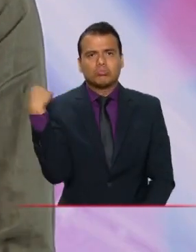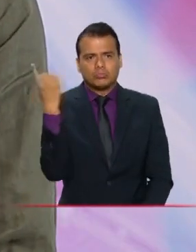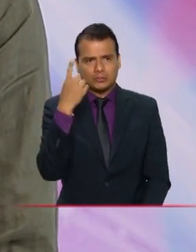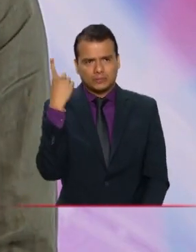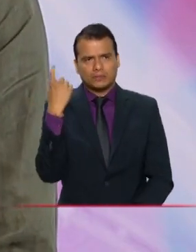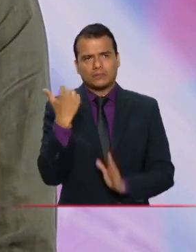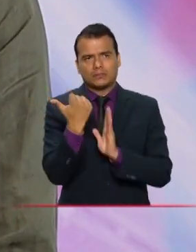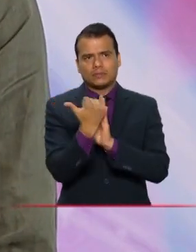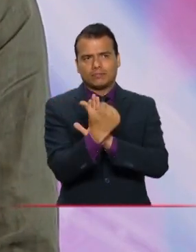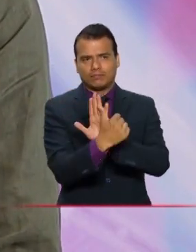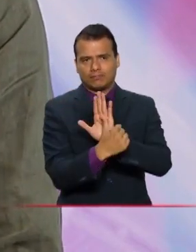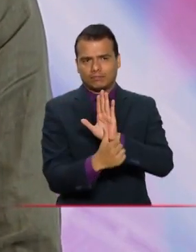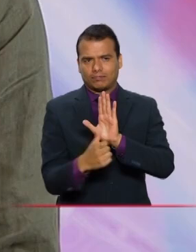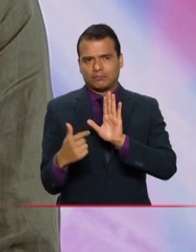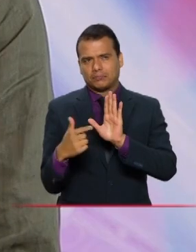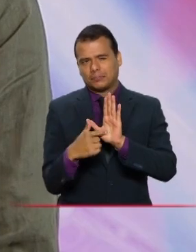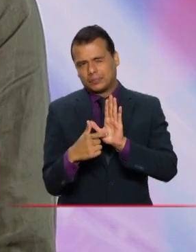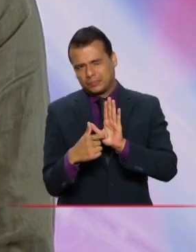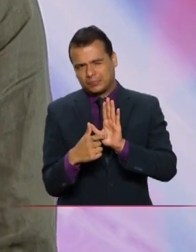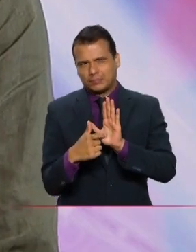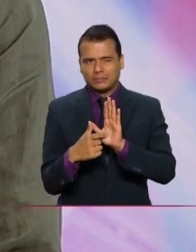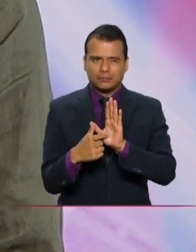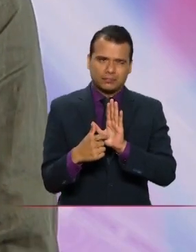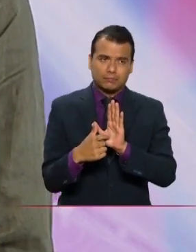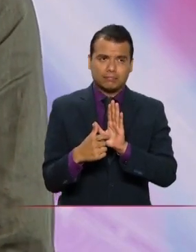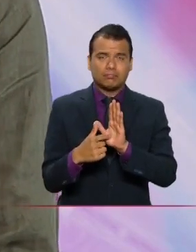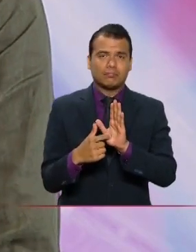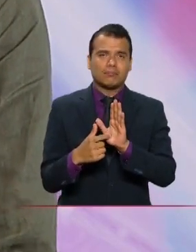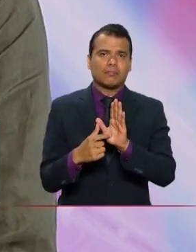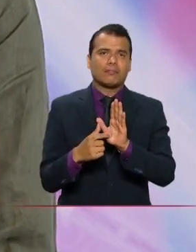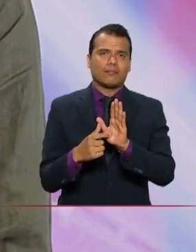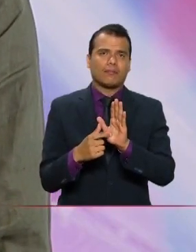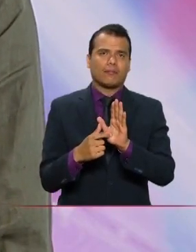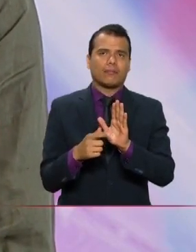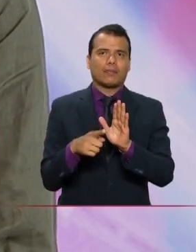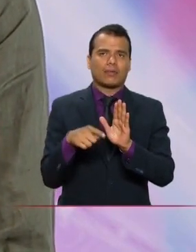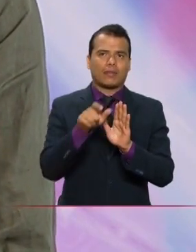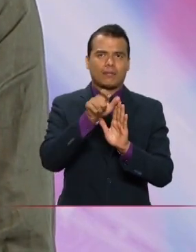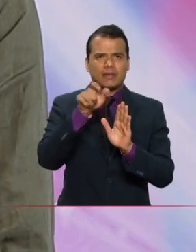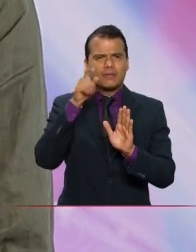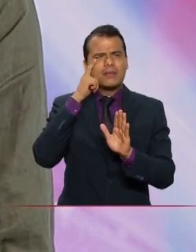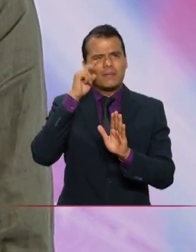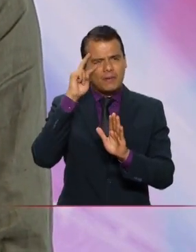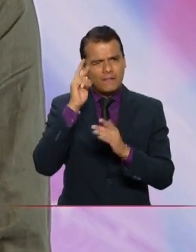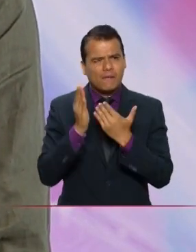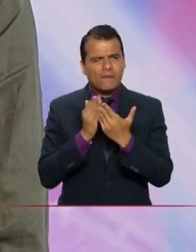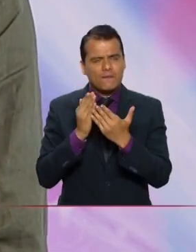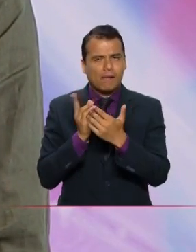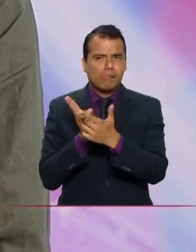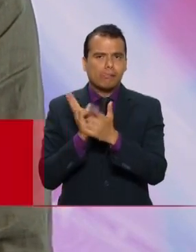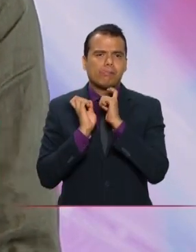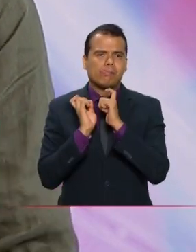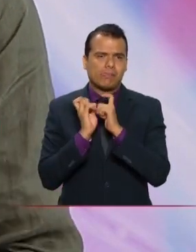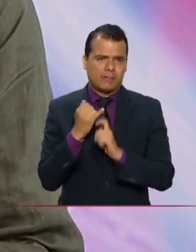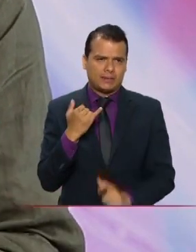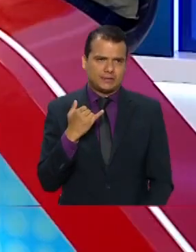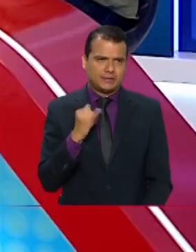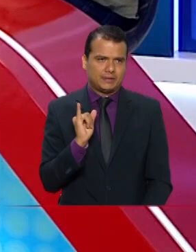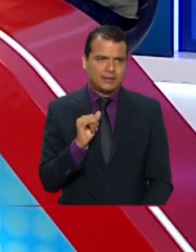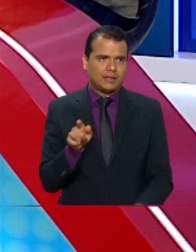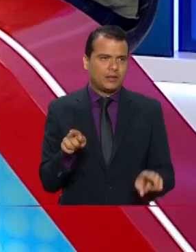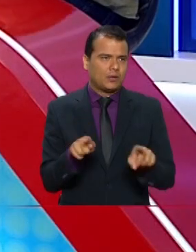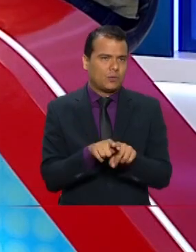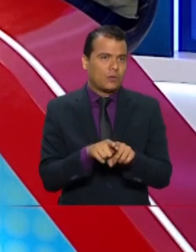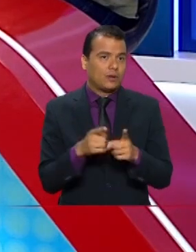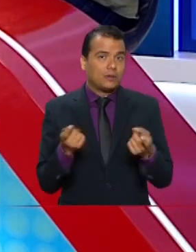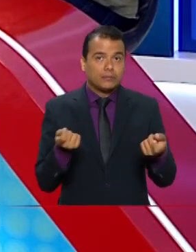físicos están siendo bypaseadas o están siendo evadidas, ¿sí? Y esto pone un panorama en el que básicamente nadie está seguro.